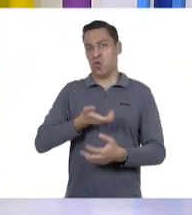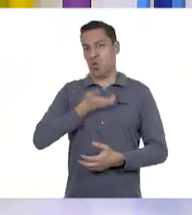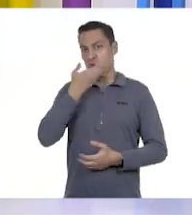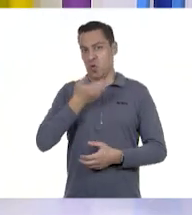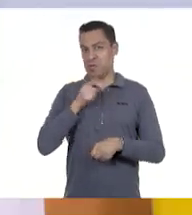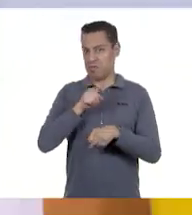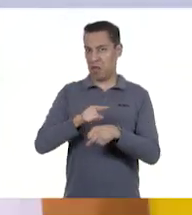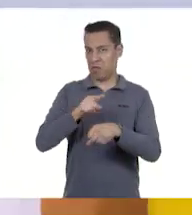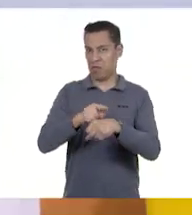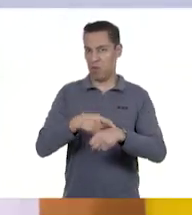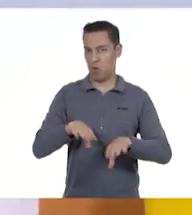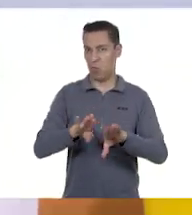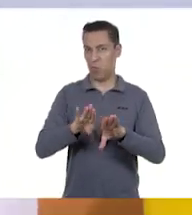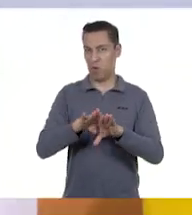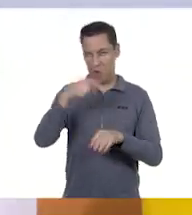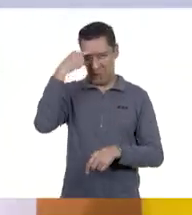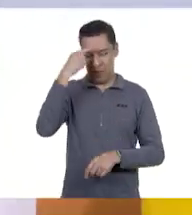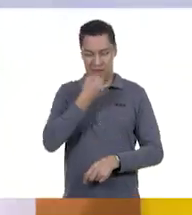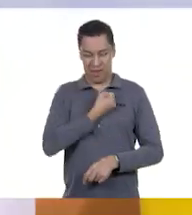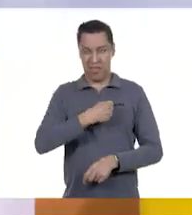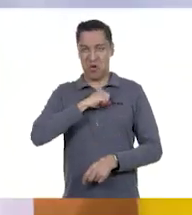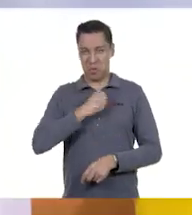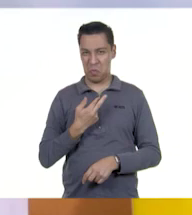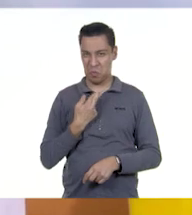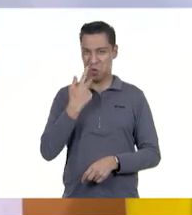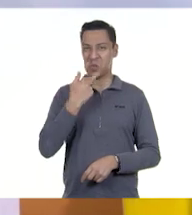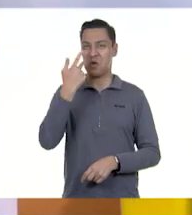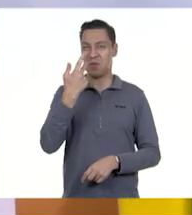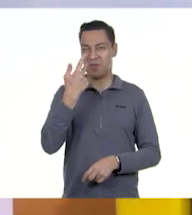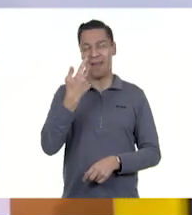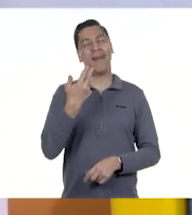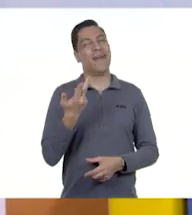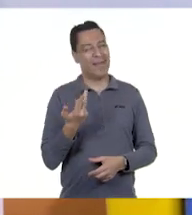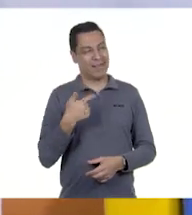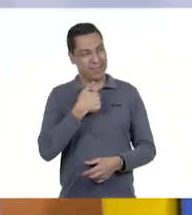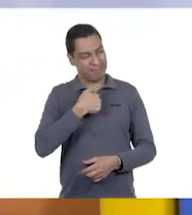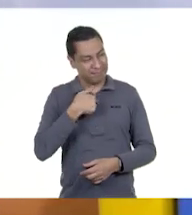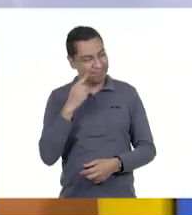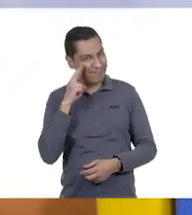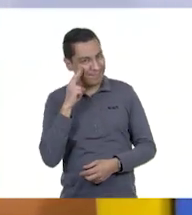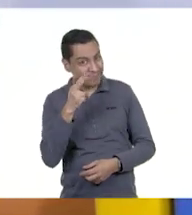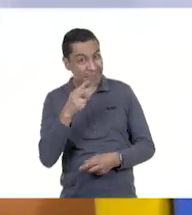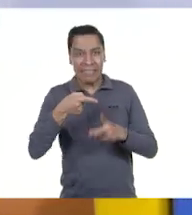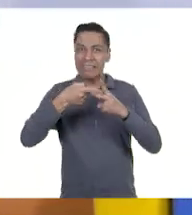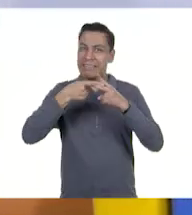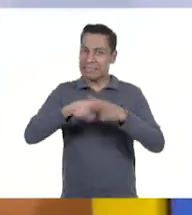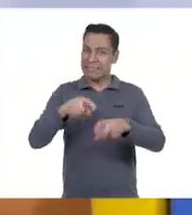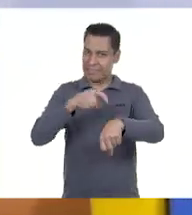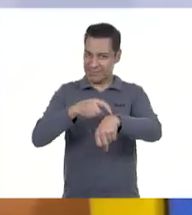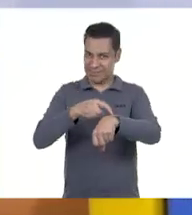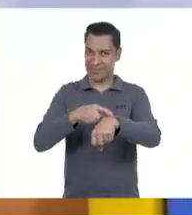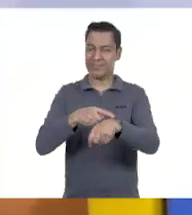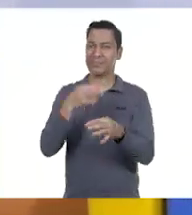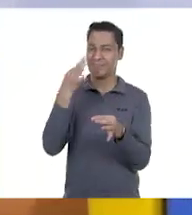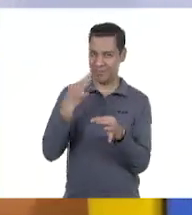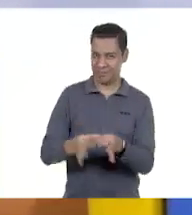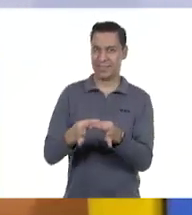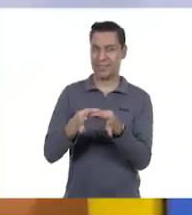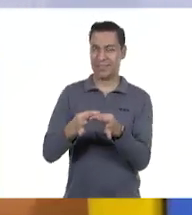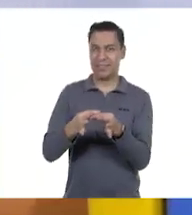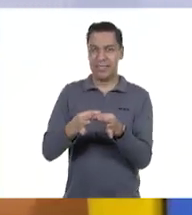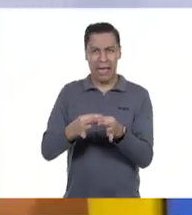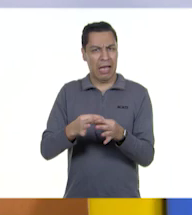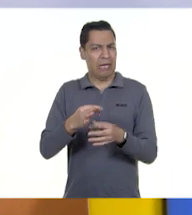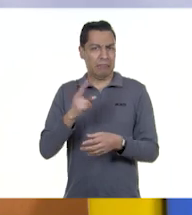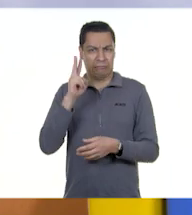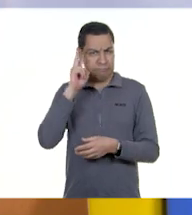Me hablando de salud, necesito respirar. Y te estaba buscando. Lo bueno es que llegaste a tiempo para empezar con nuestra clase. Como dijiste, se llama